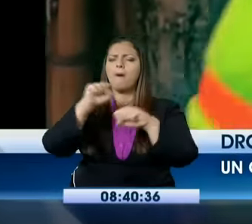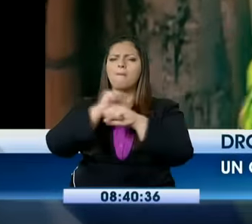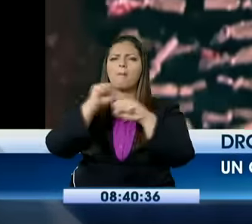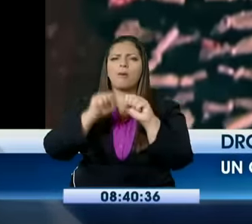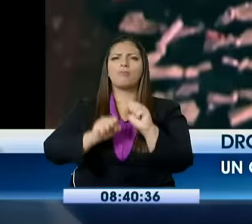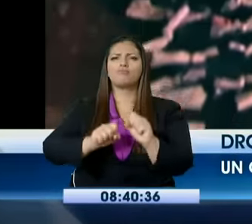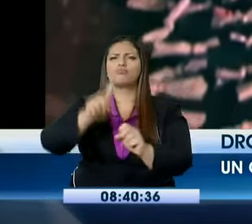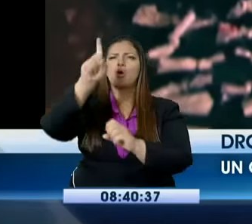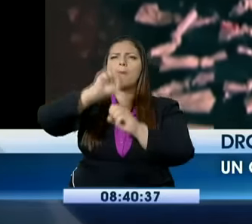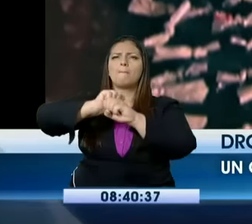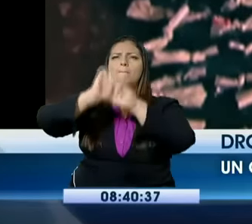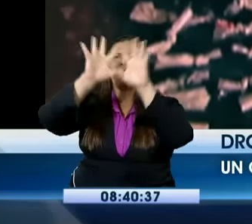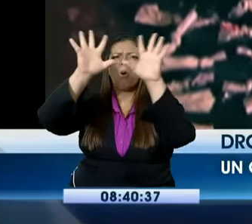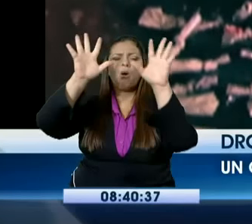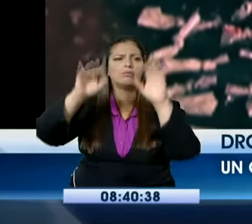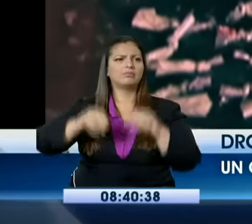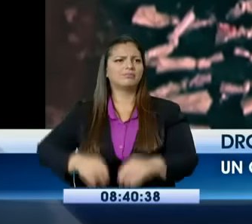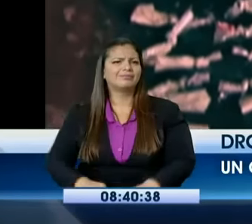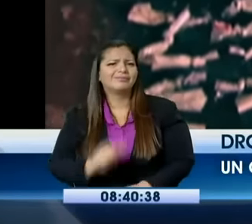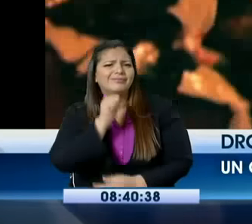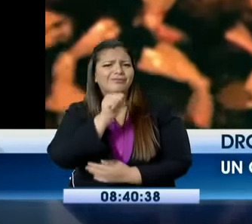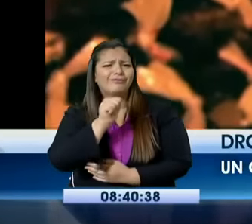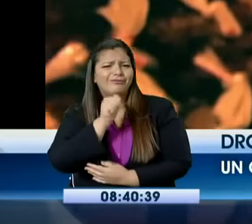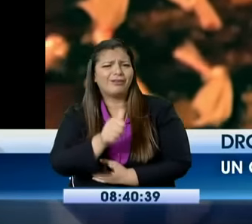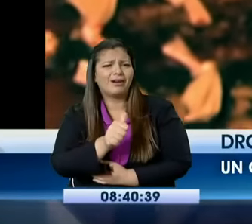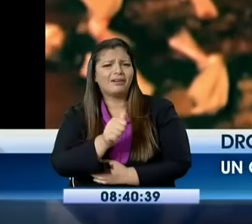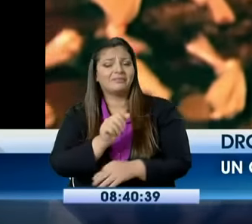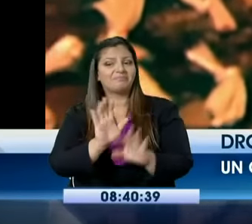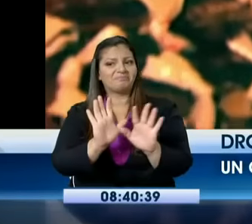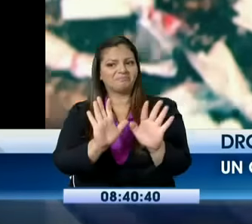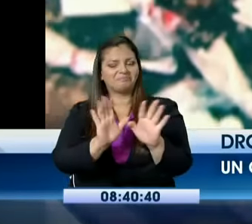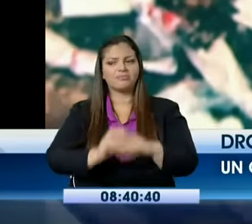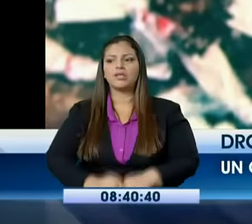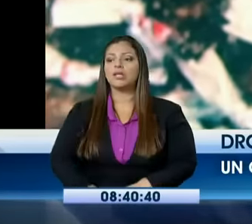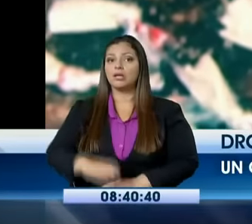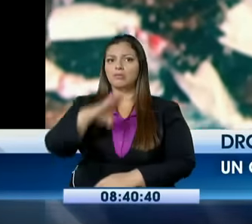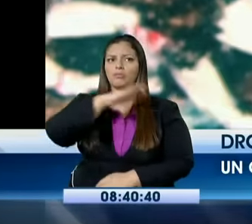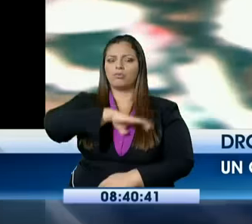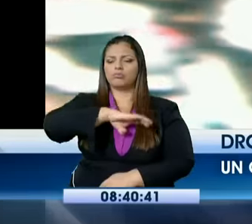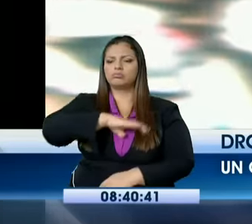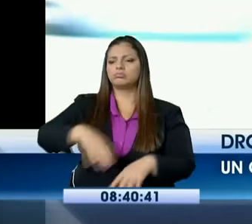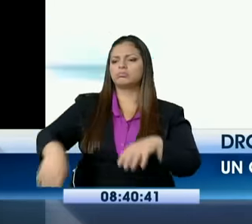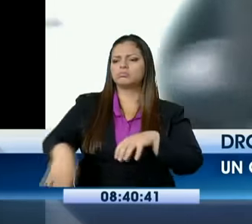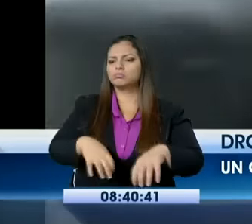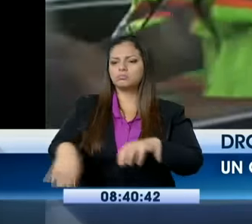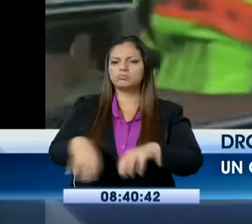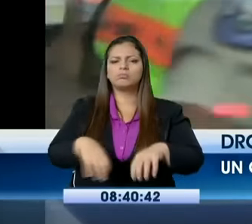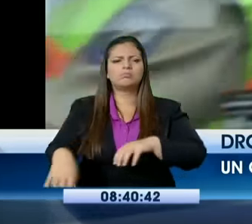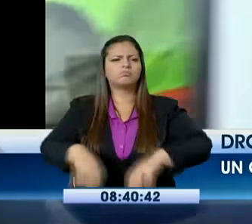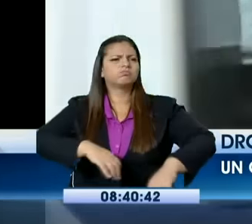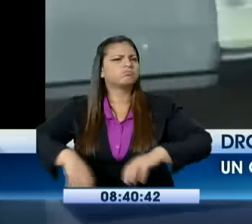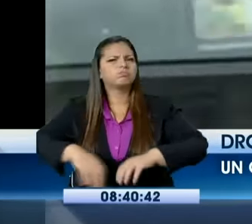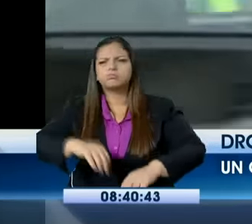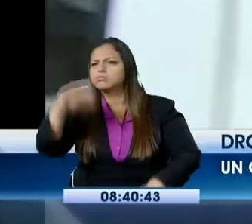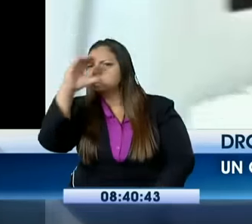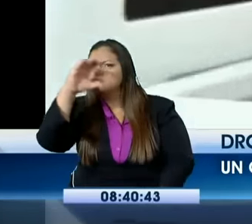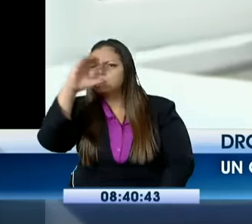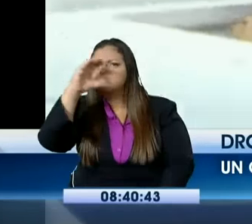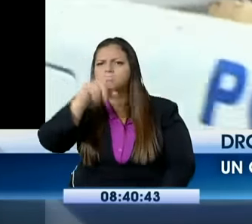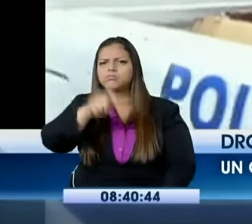Y es que un operativo de estupefacientes logró el decomiso de varias dosis destinadas al microtráfico.